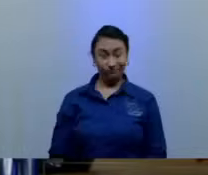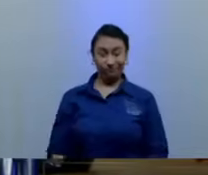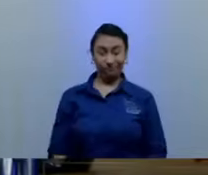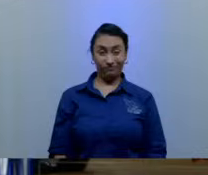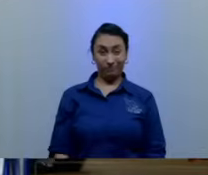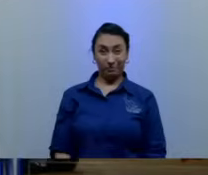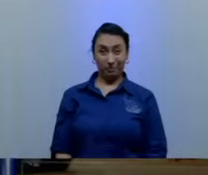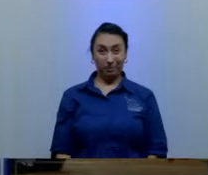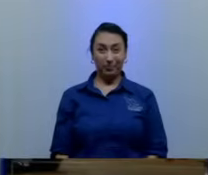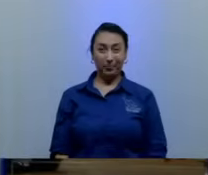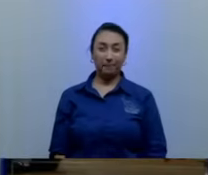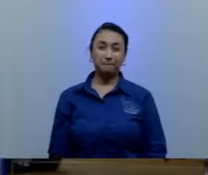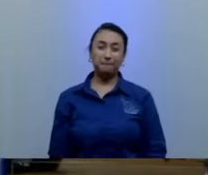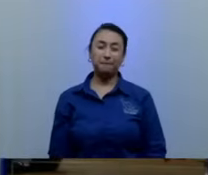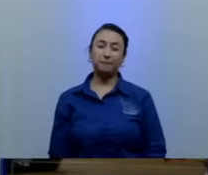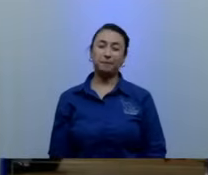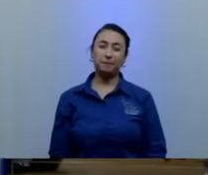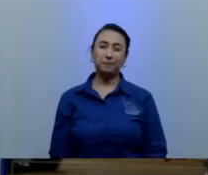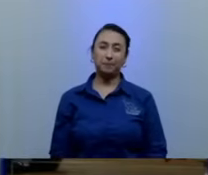Con el fe.